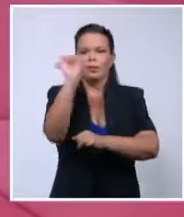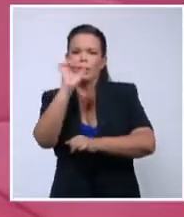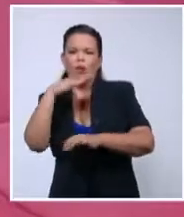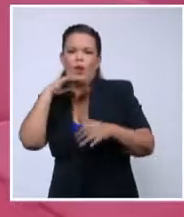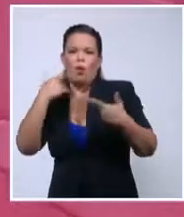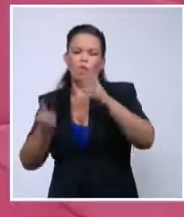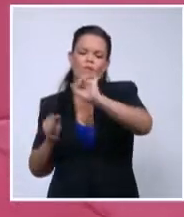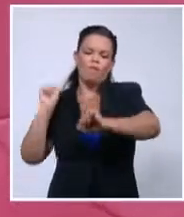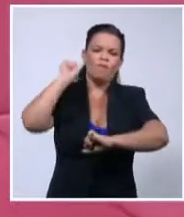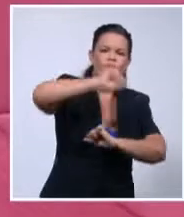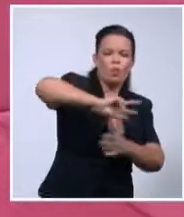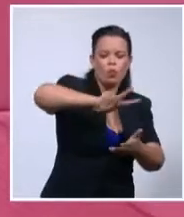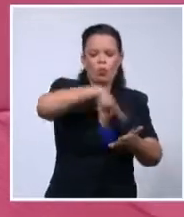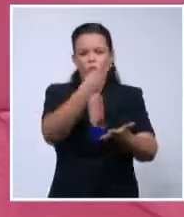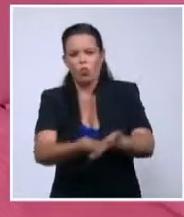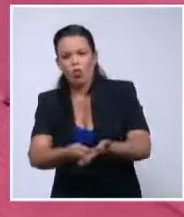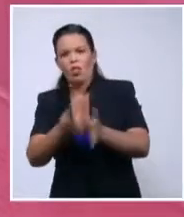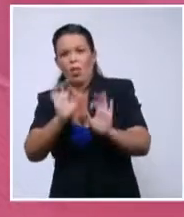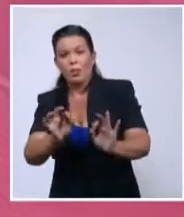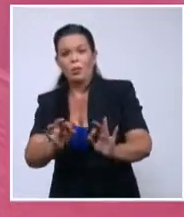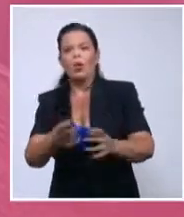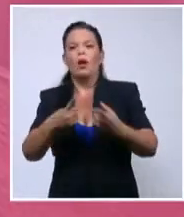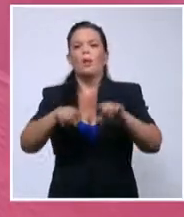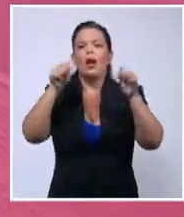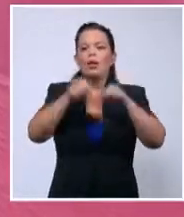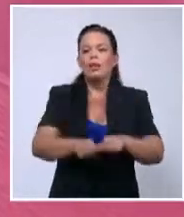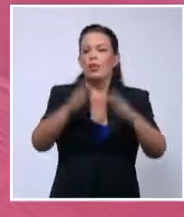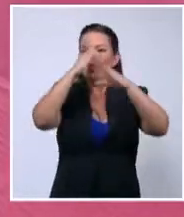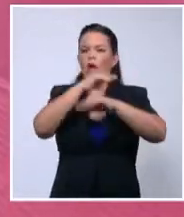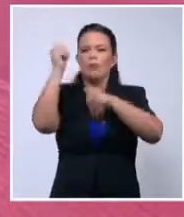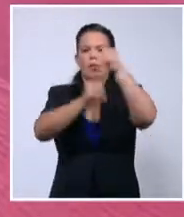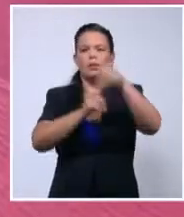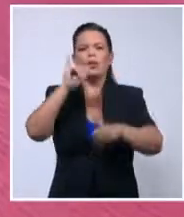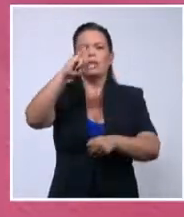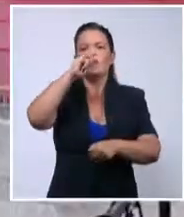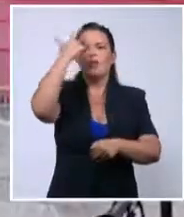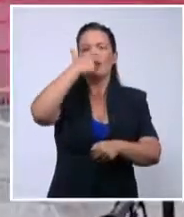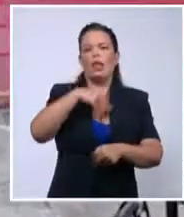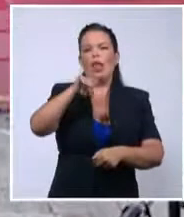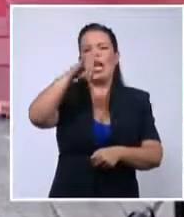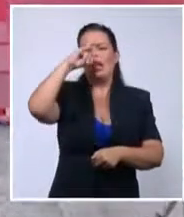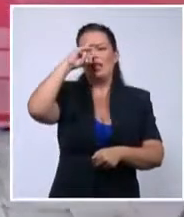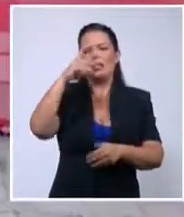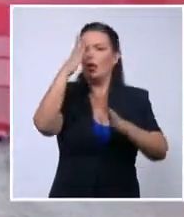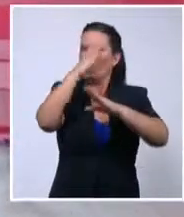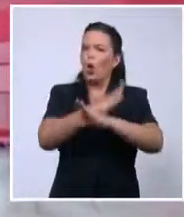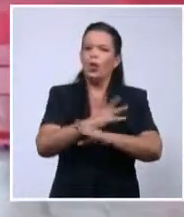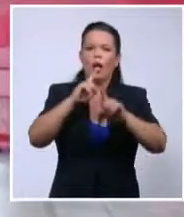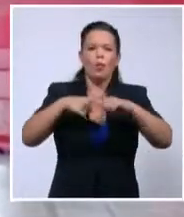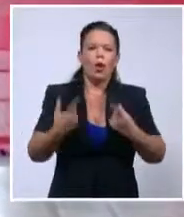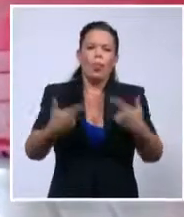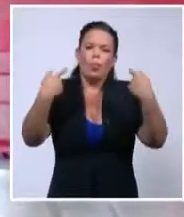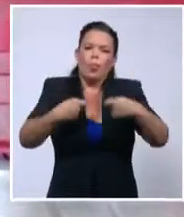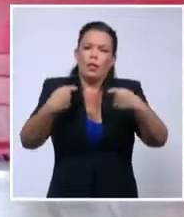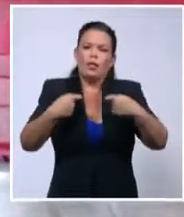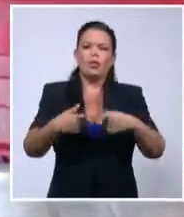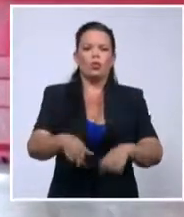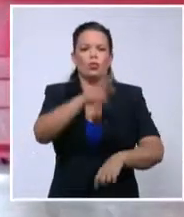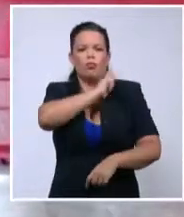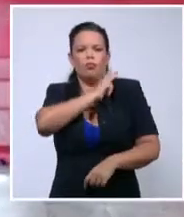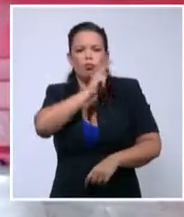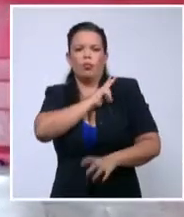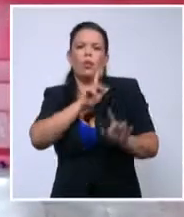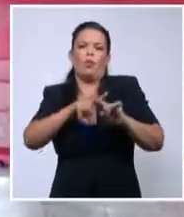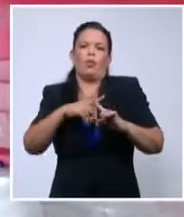Hurtado. Vale destacar que esta gala no contó con la participación de Idalis Ortiz y Kalie Mantomarchi por decisión técnica, mientras que Maylin del